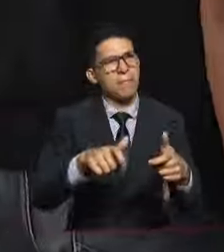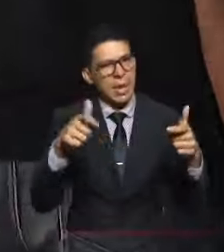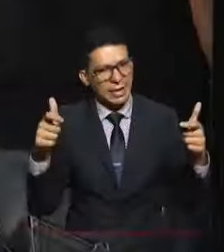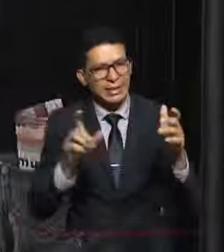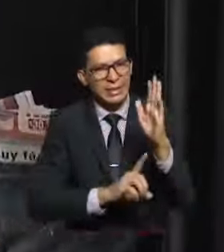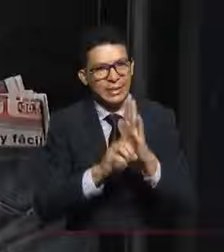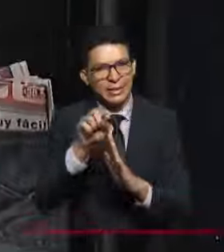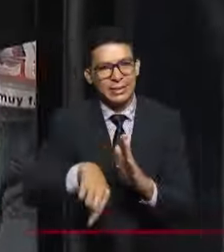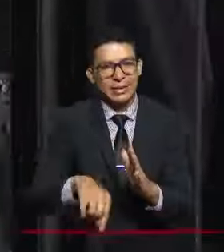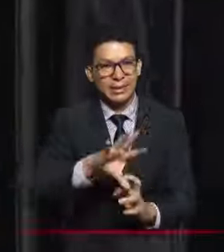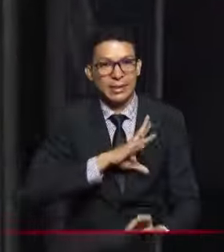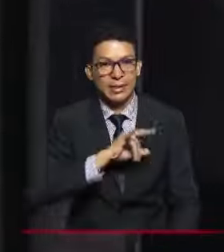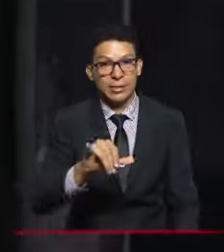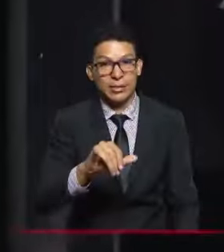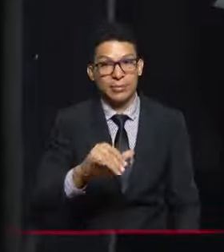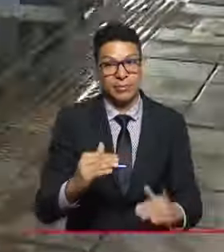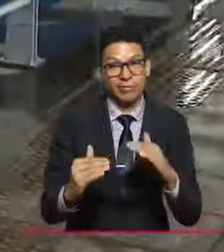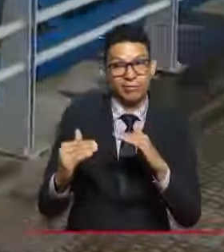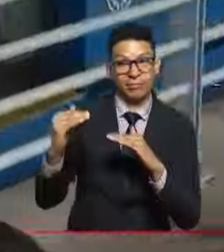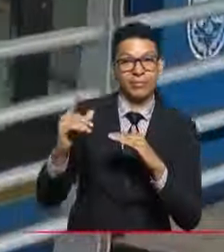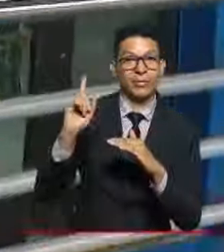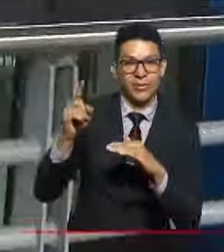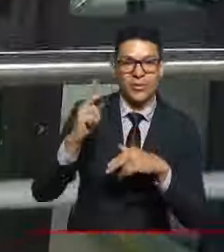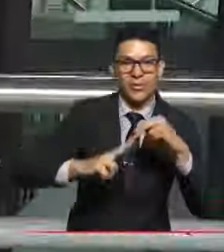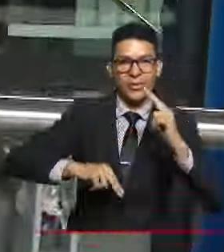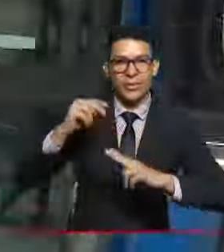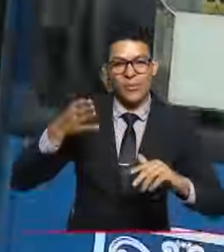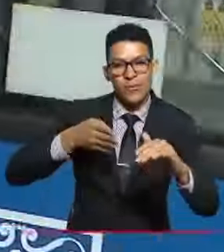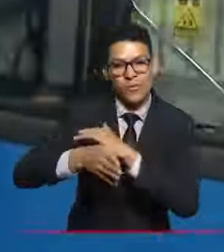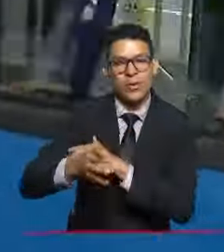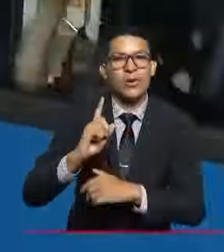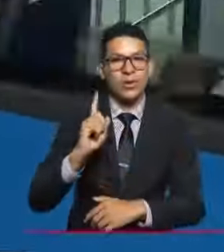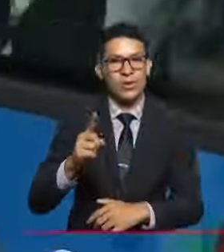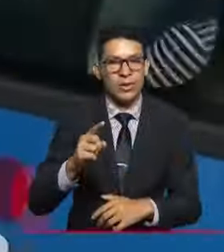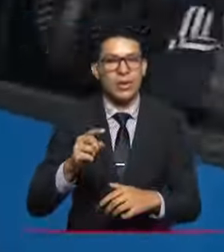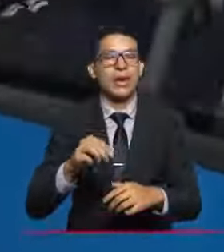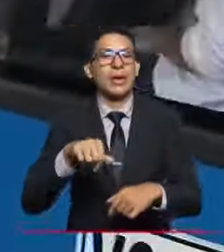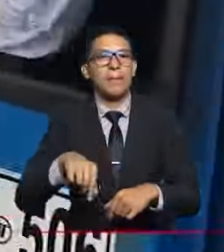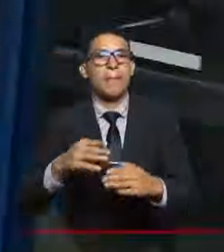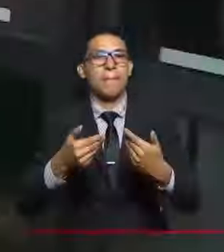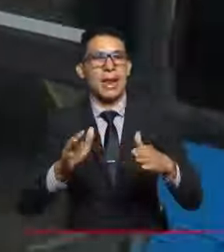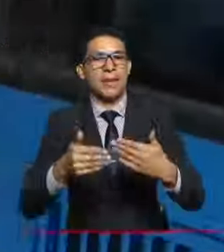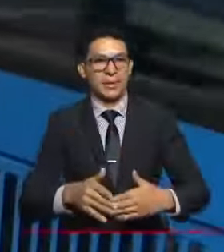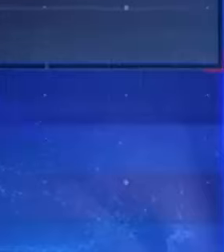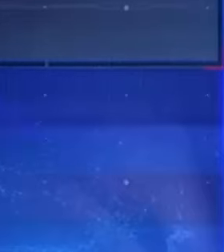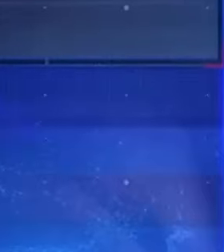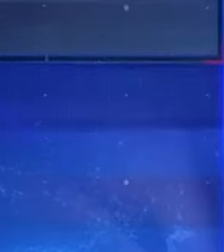Cali, solo comparable con los efectos que tuvo la construcción y entrada en operación del Canal de Panamá.